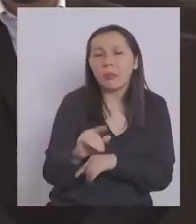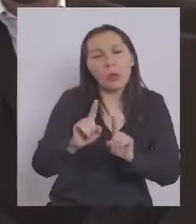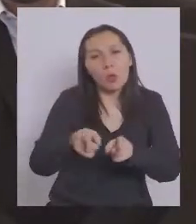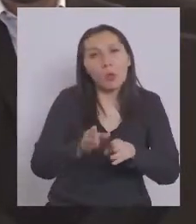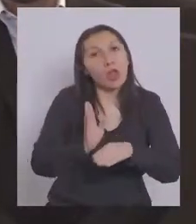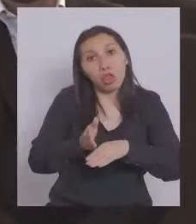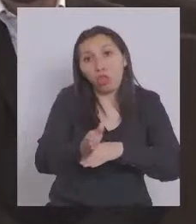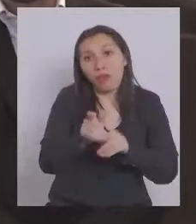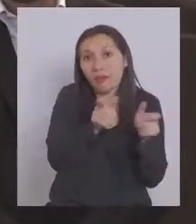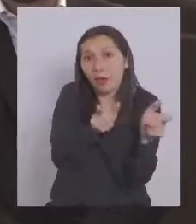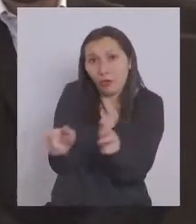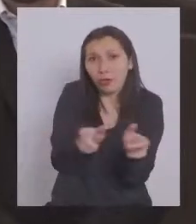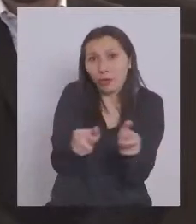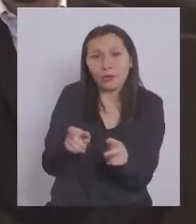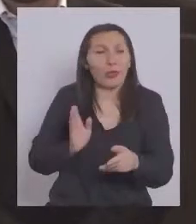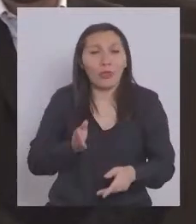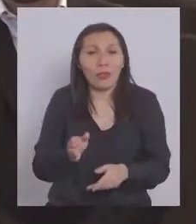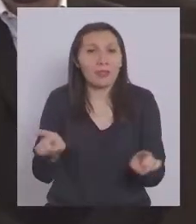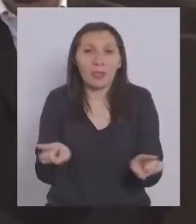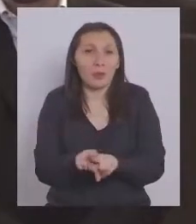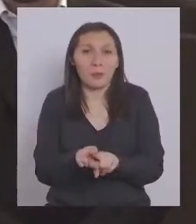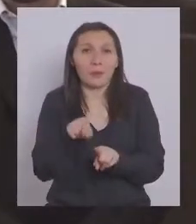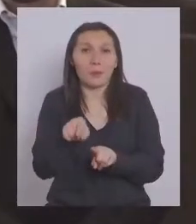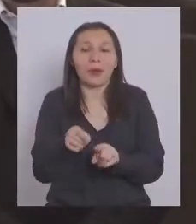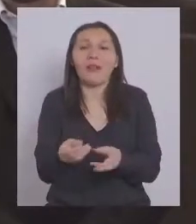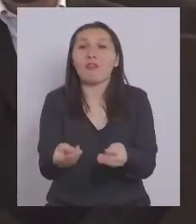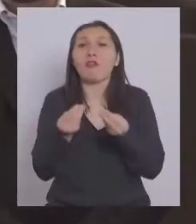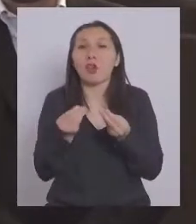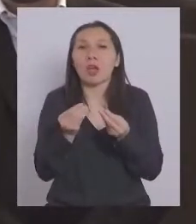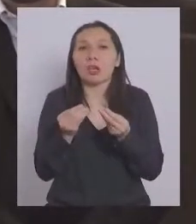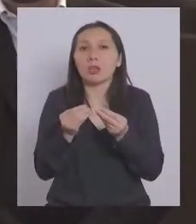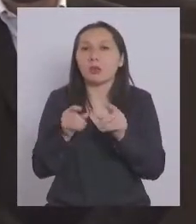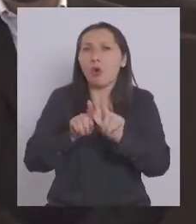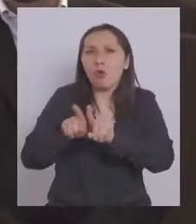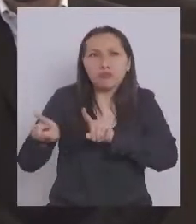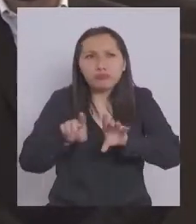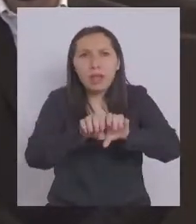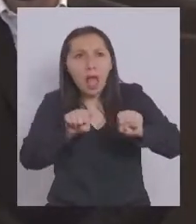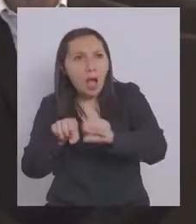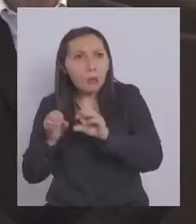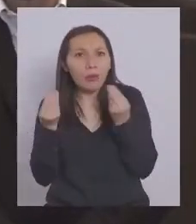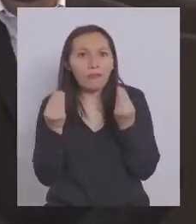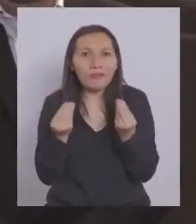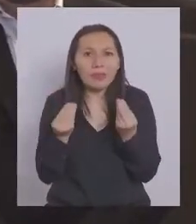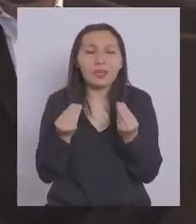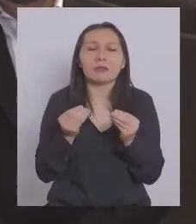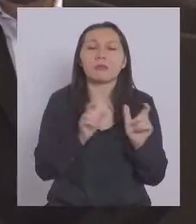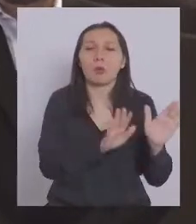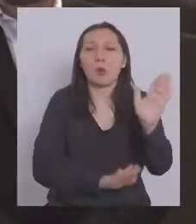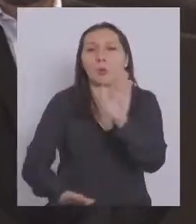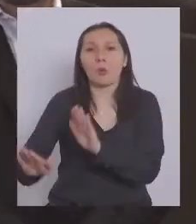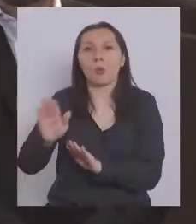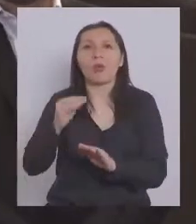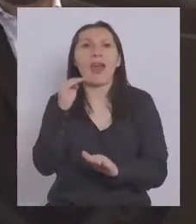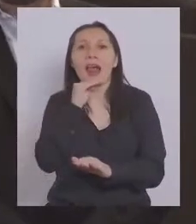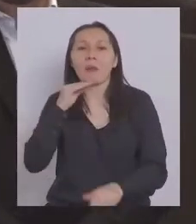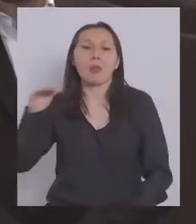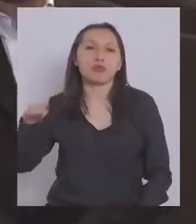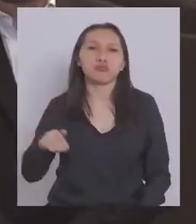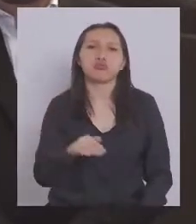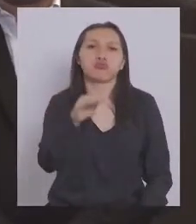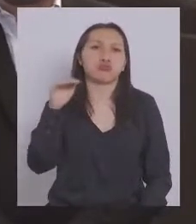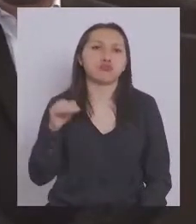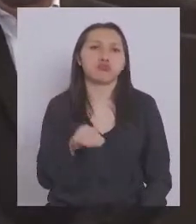seguir controlando, lo que tenemos que hacer es que haya una buena coordinación y, como digo, protegiendo la fluidez del